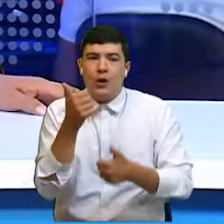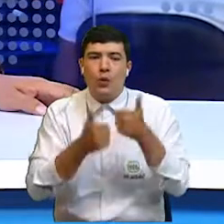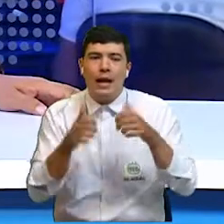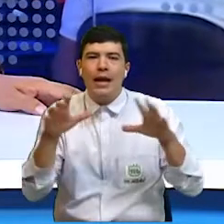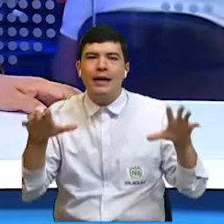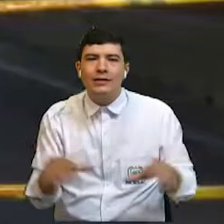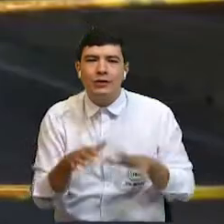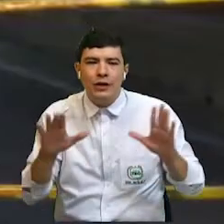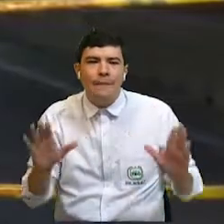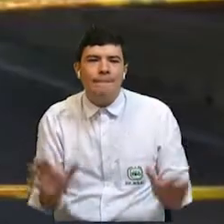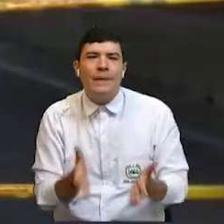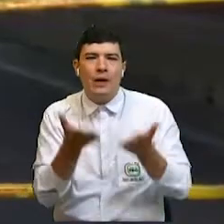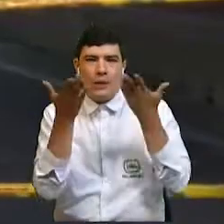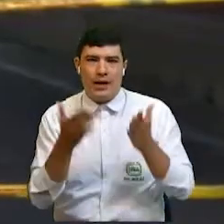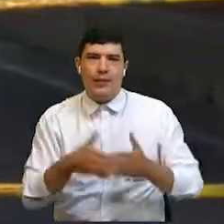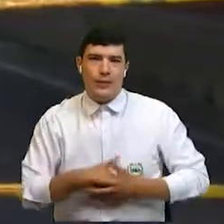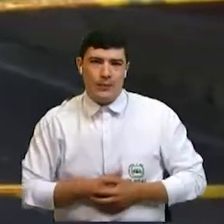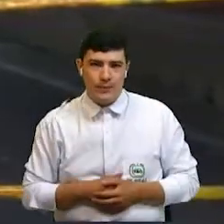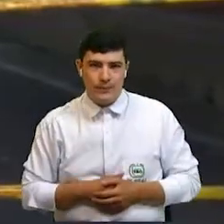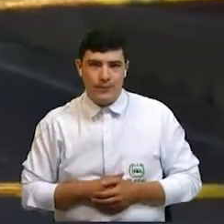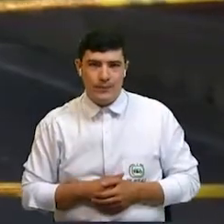respecto.